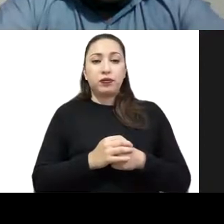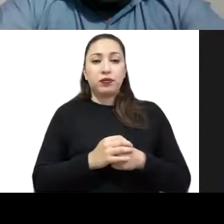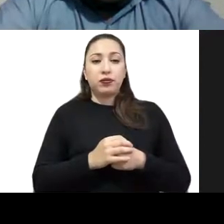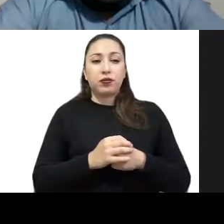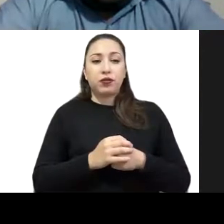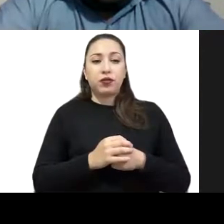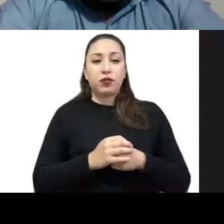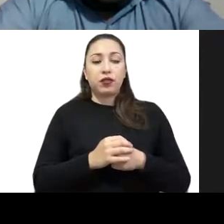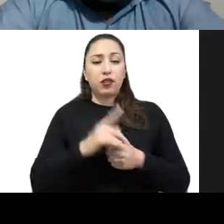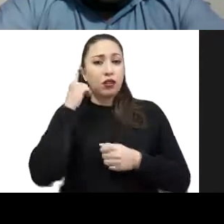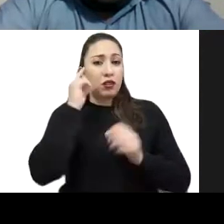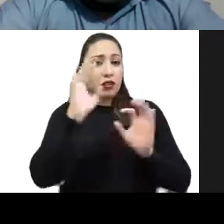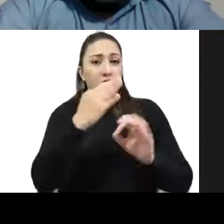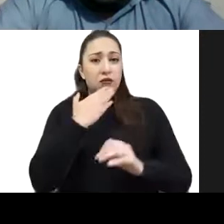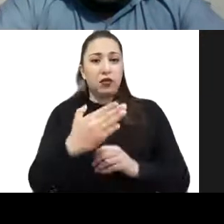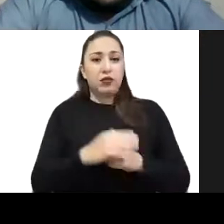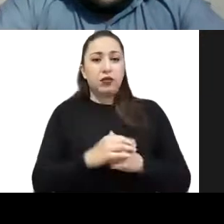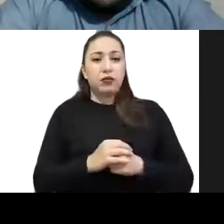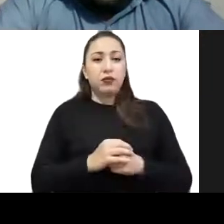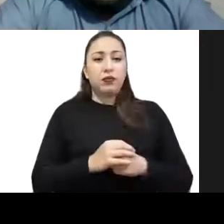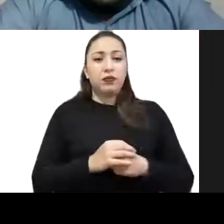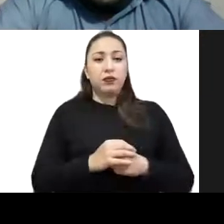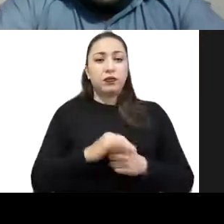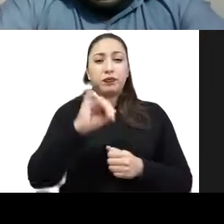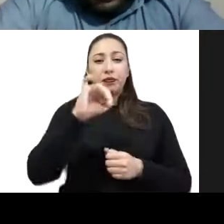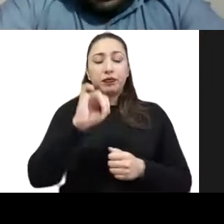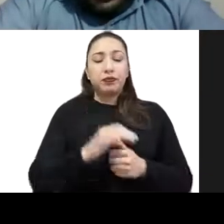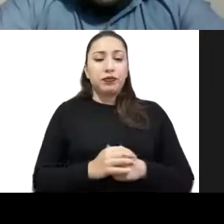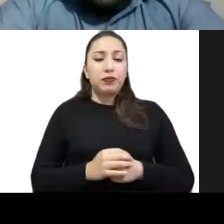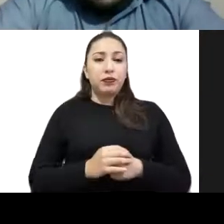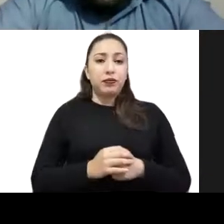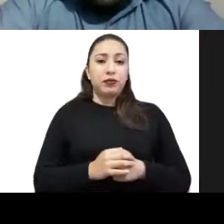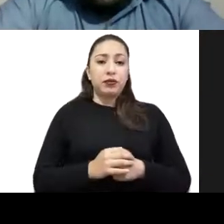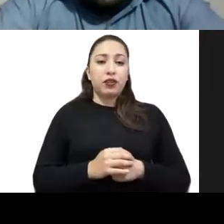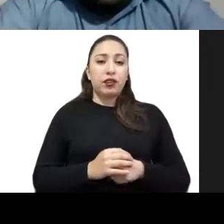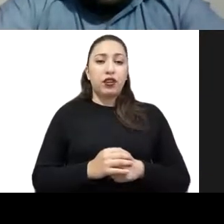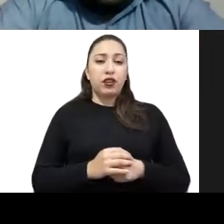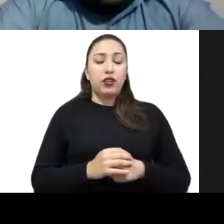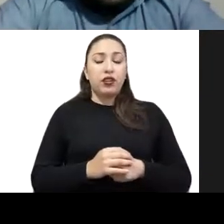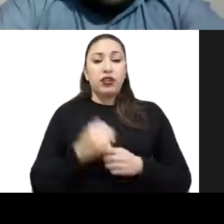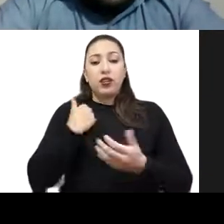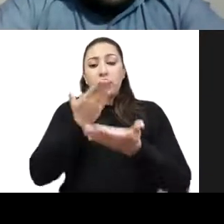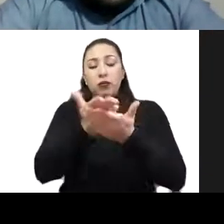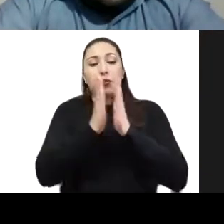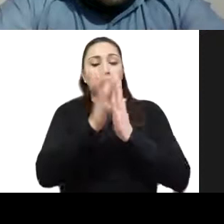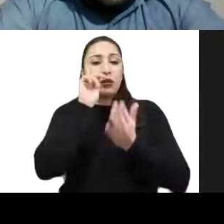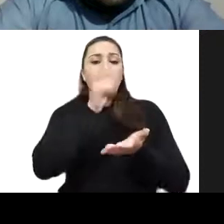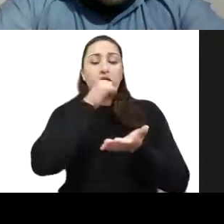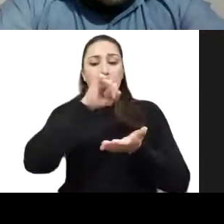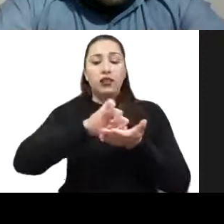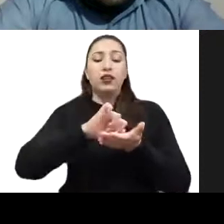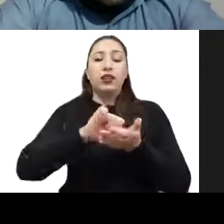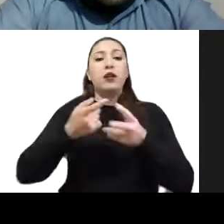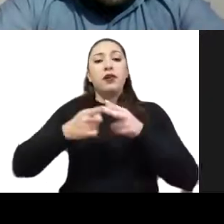¿Sí me escuchan? ¿Sí me escuchan? Ah, ok, disculpe. Pido respetuosamente a la Secretaría proceder